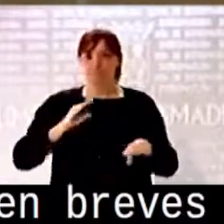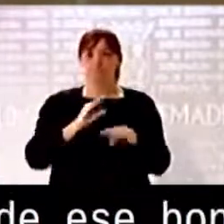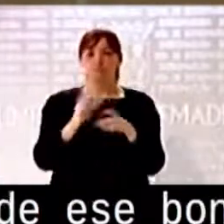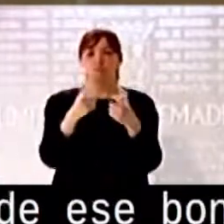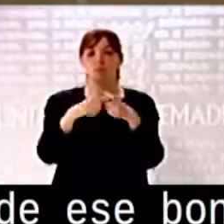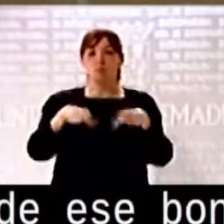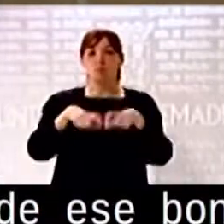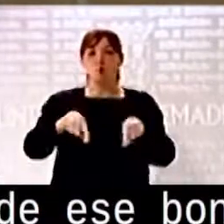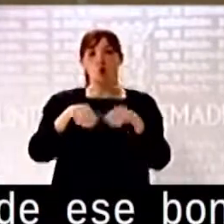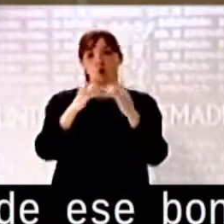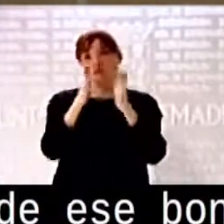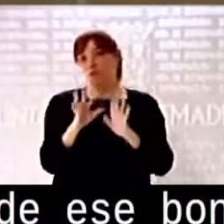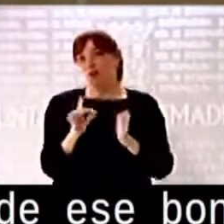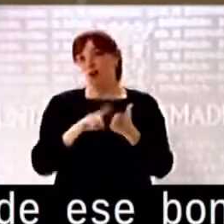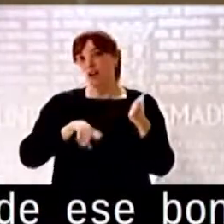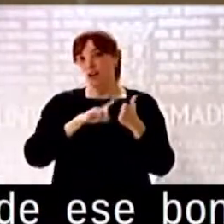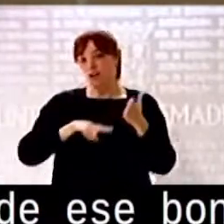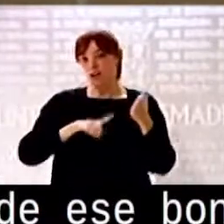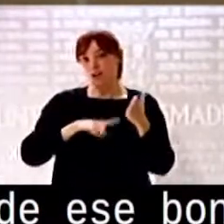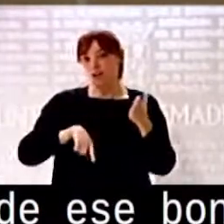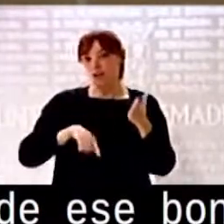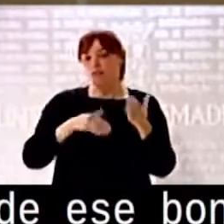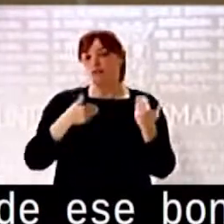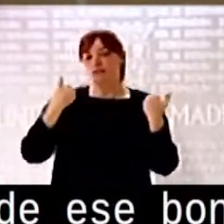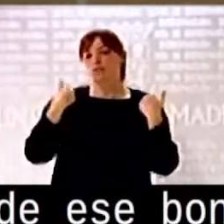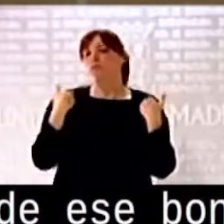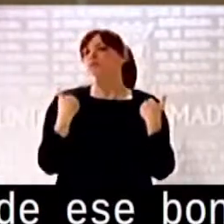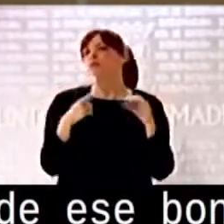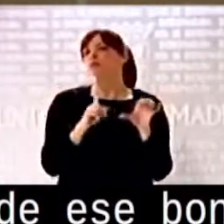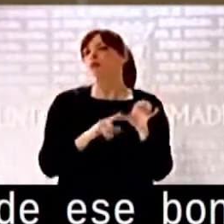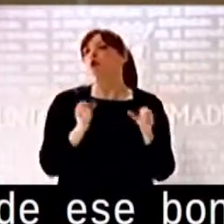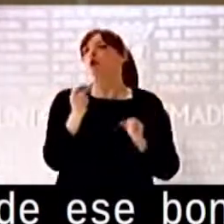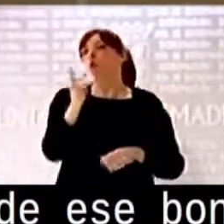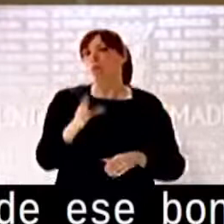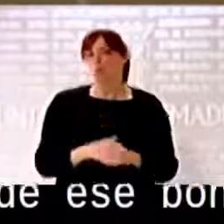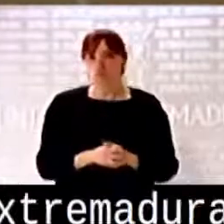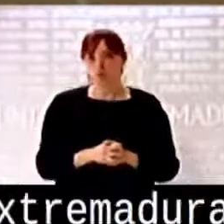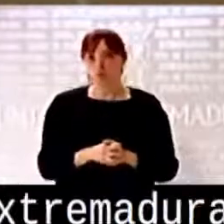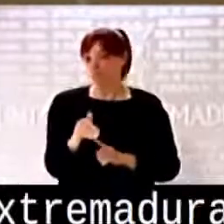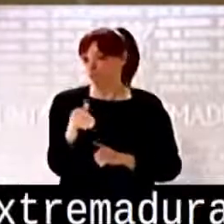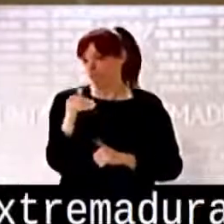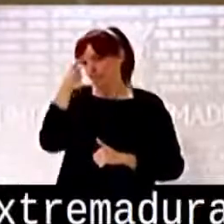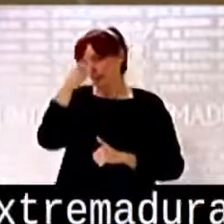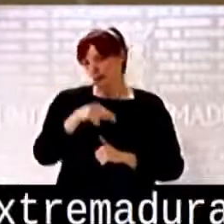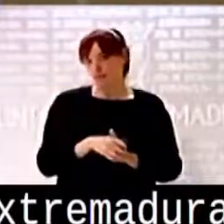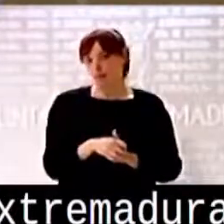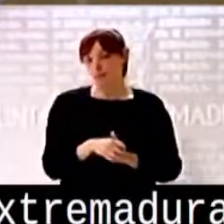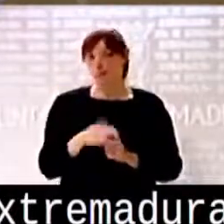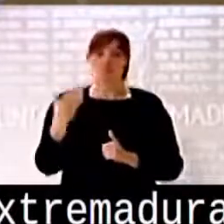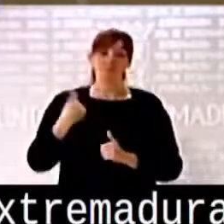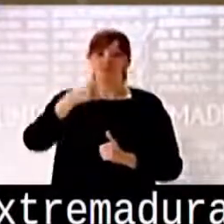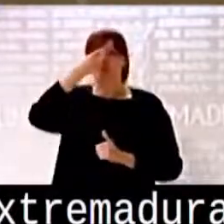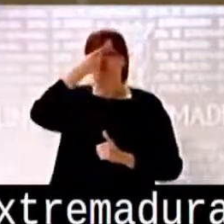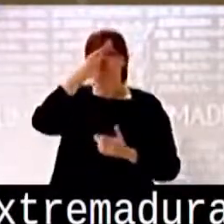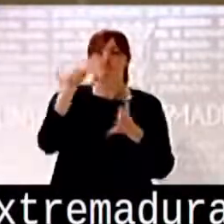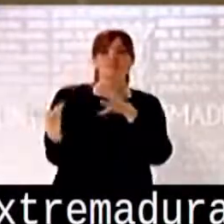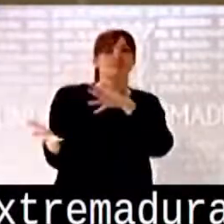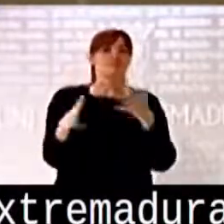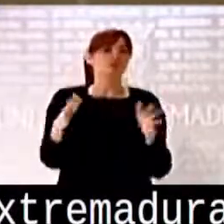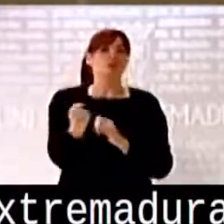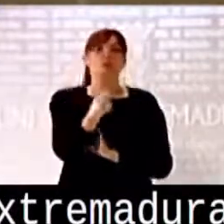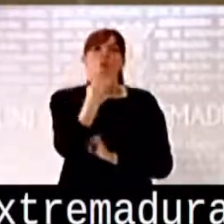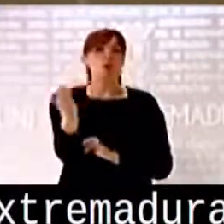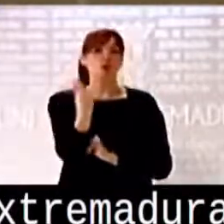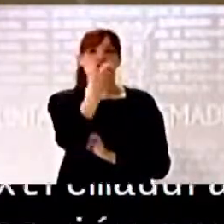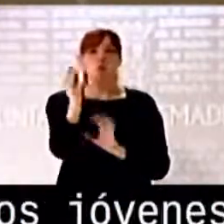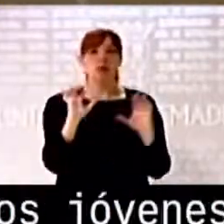bono de alquiler que le corresponde a Extremadura, y que de esa manera sabremos a cuántos